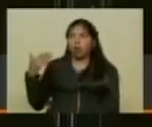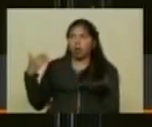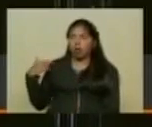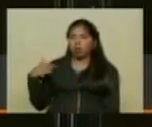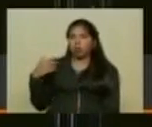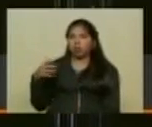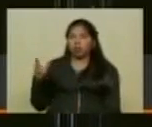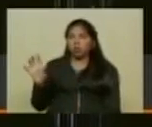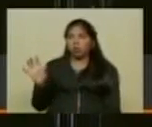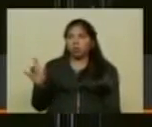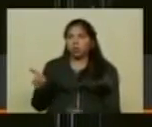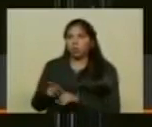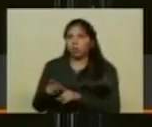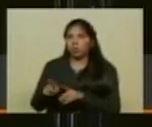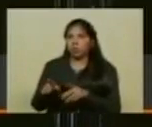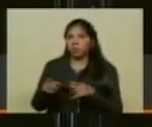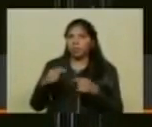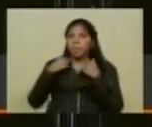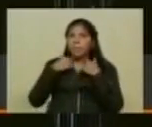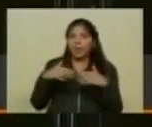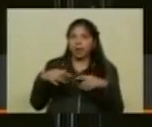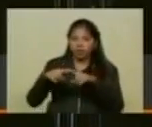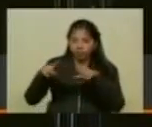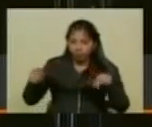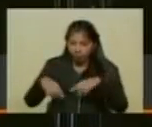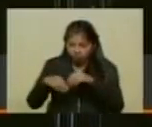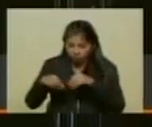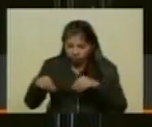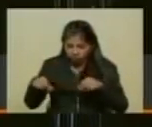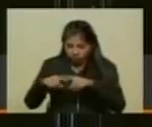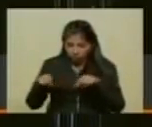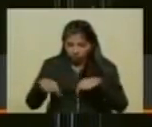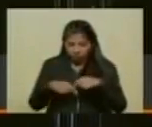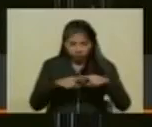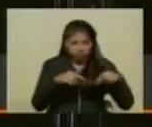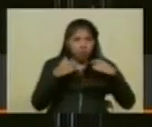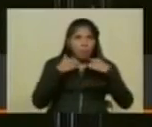perdieran el poder político. Quien revise la historia de los Estados Unidos,